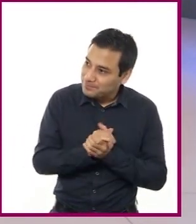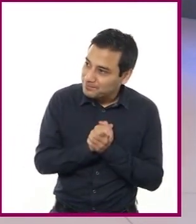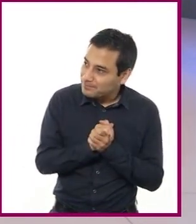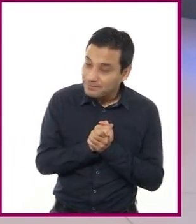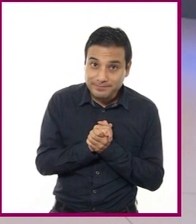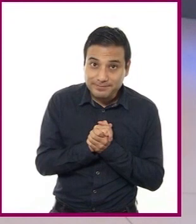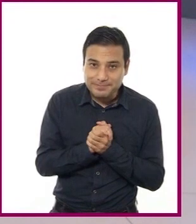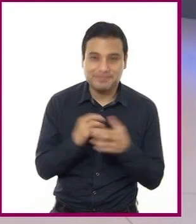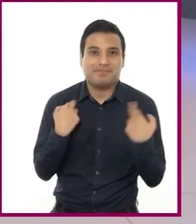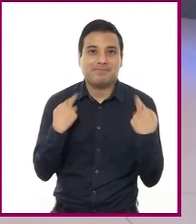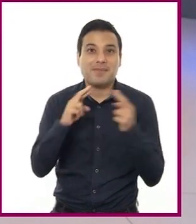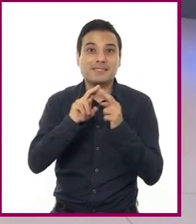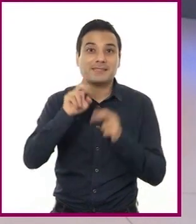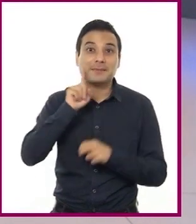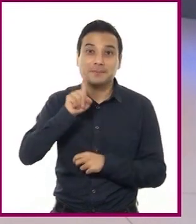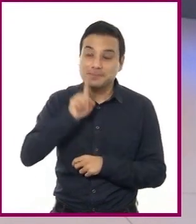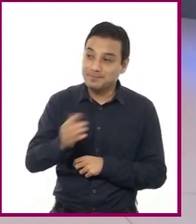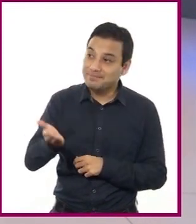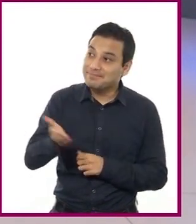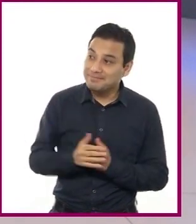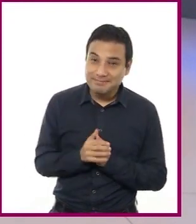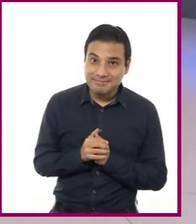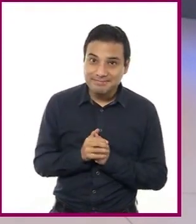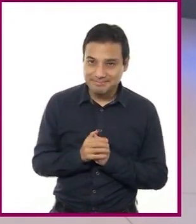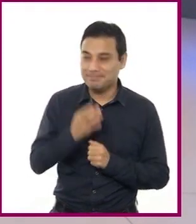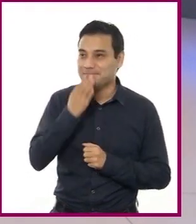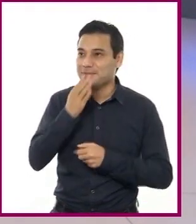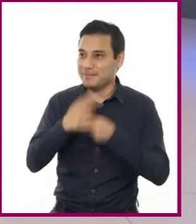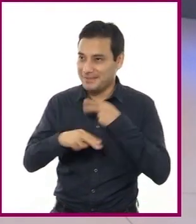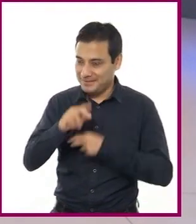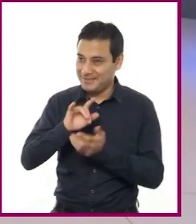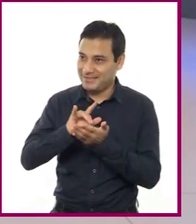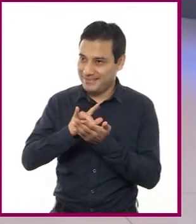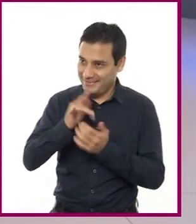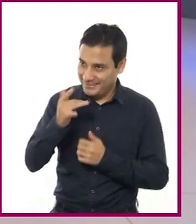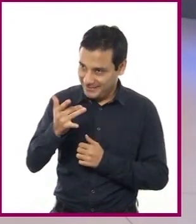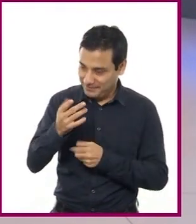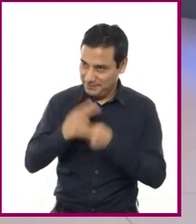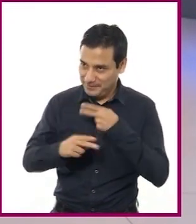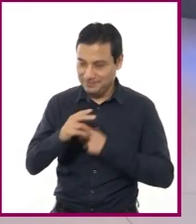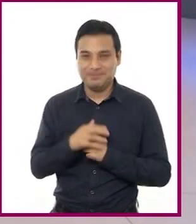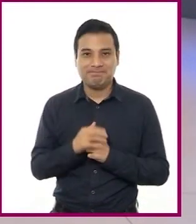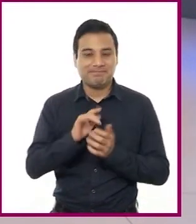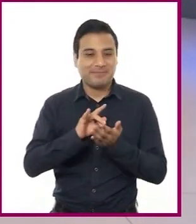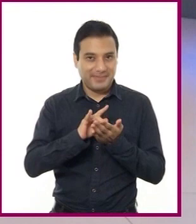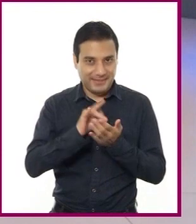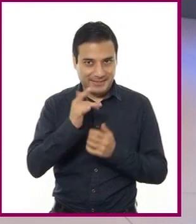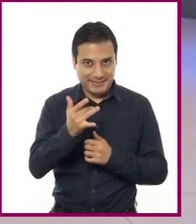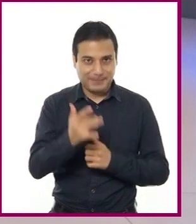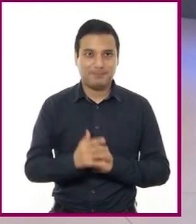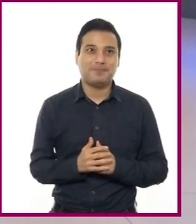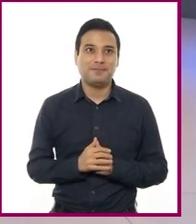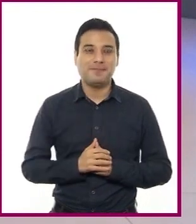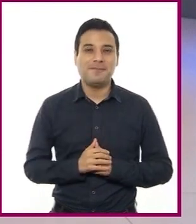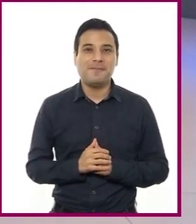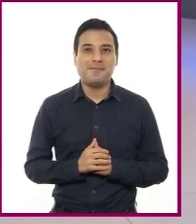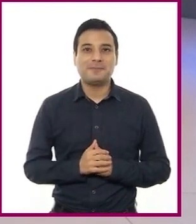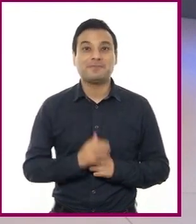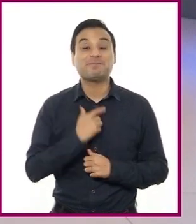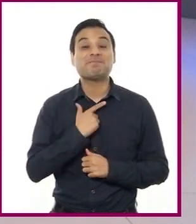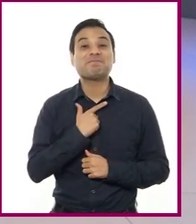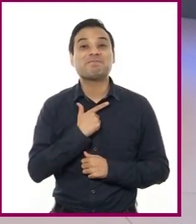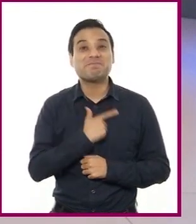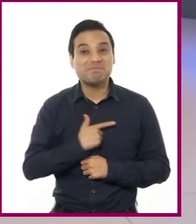maestra Cindy Romero. Bienvenida, maestra. Gracias por estar con nosotros. Muchas gracias, Leslie. Me da mucho